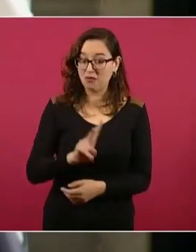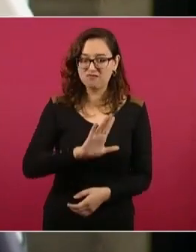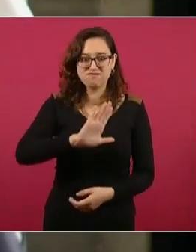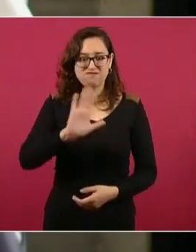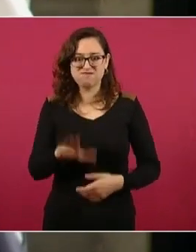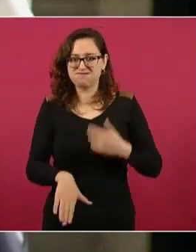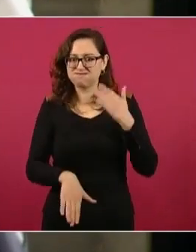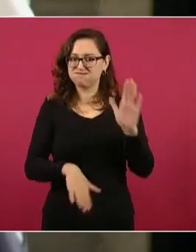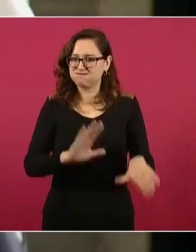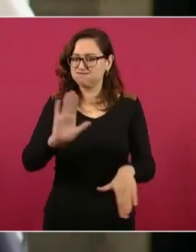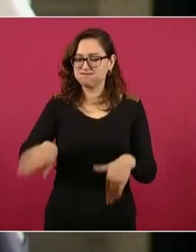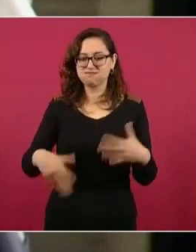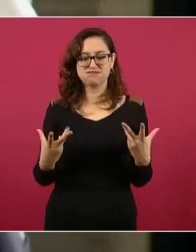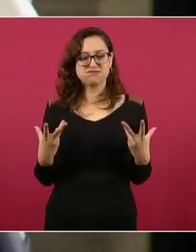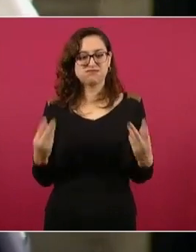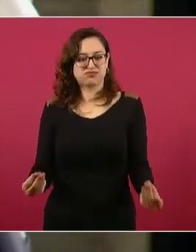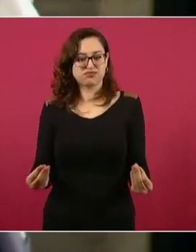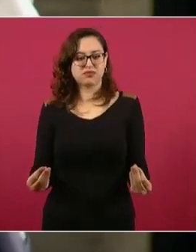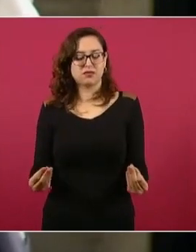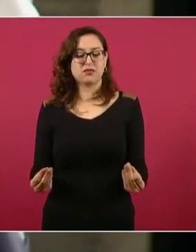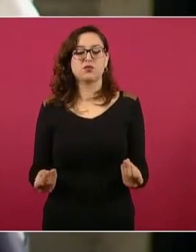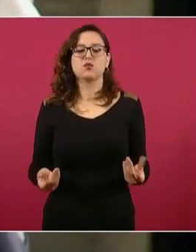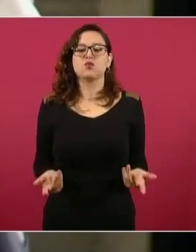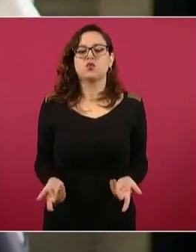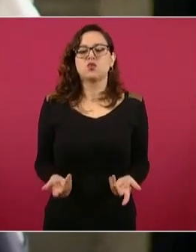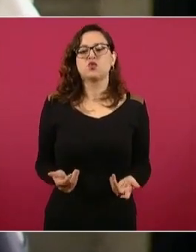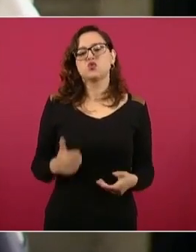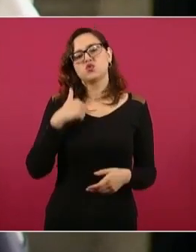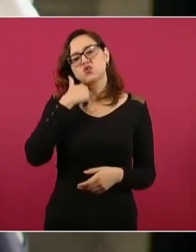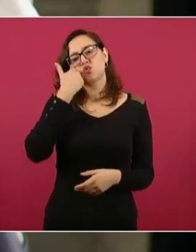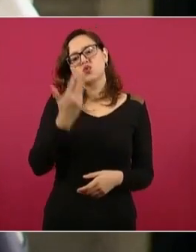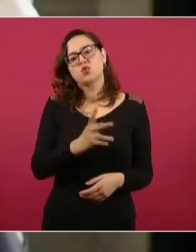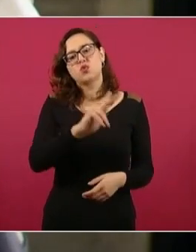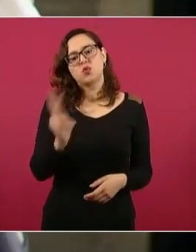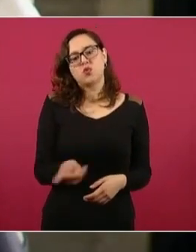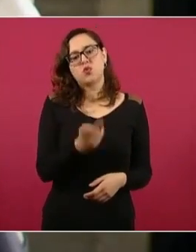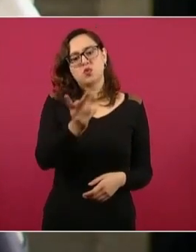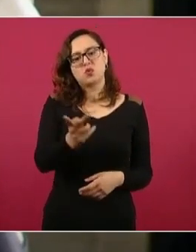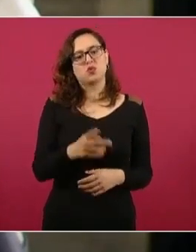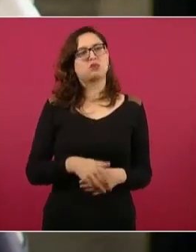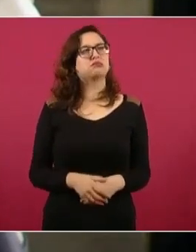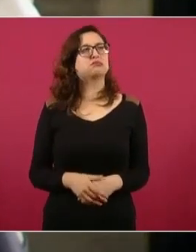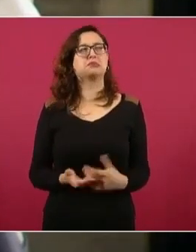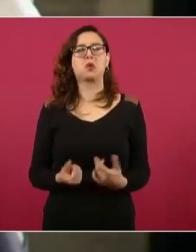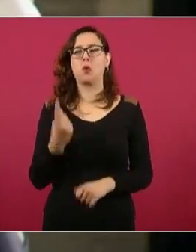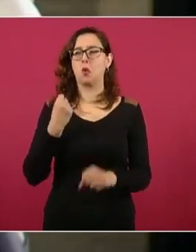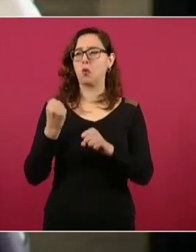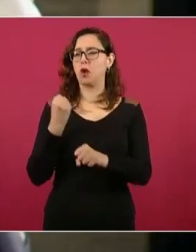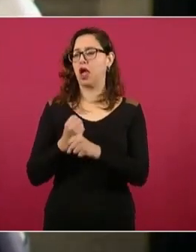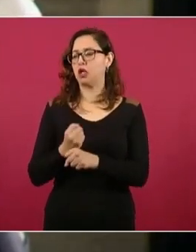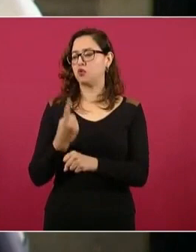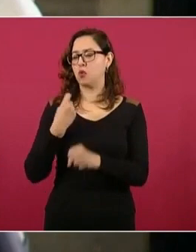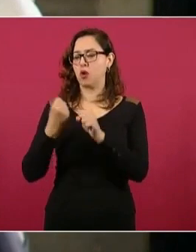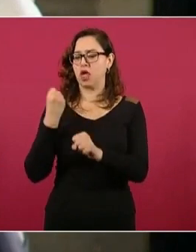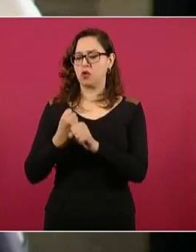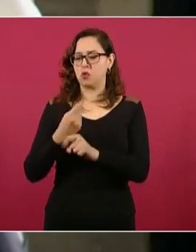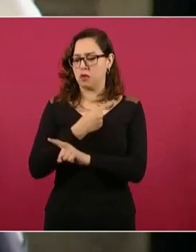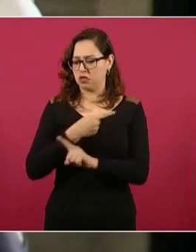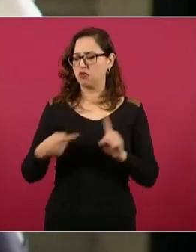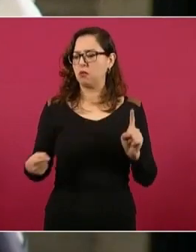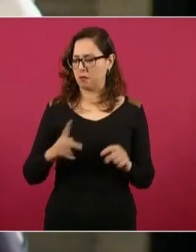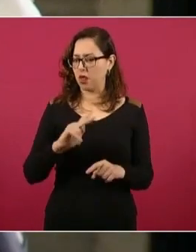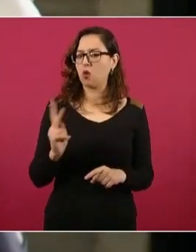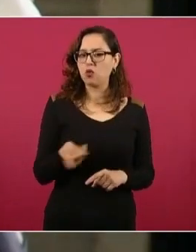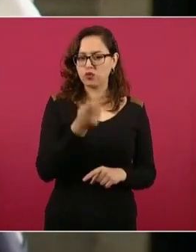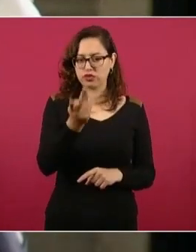causan en nuestro país. Yo quisiera conocer, le preguntaba hace aproximadamente un año, año y medio sobre este tema, señor presidente. Yo